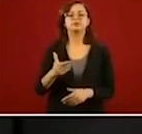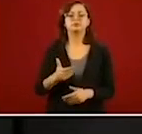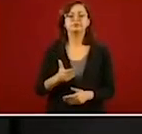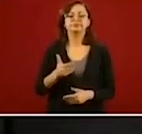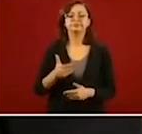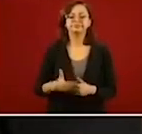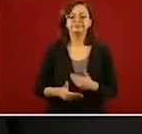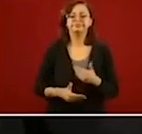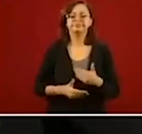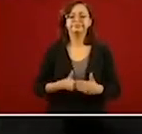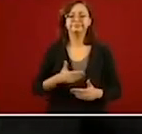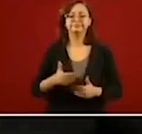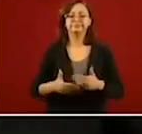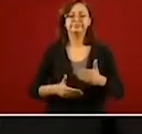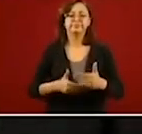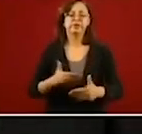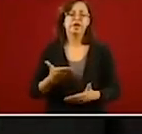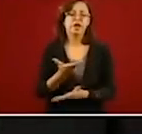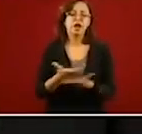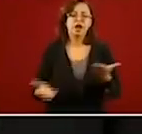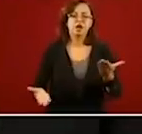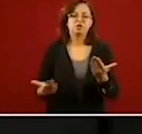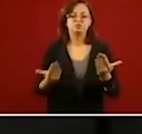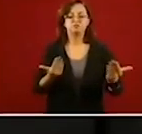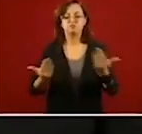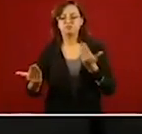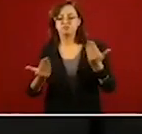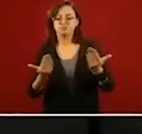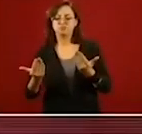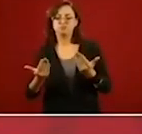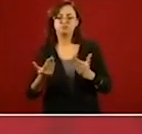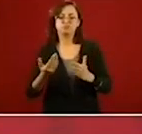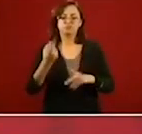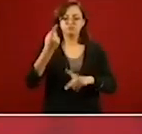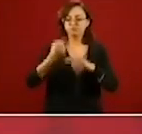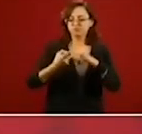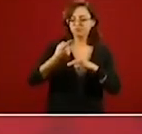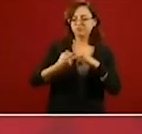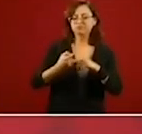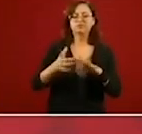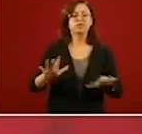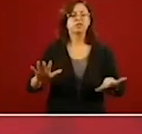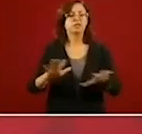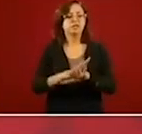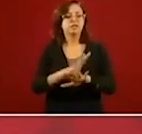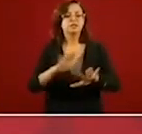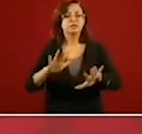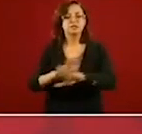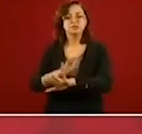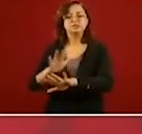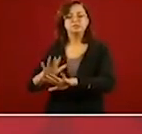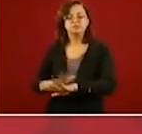los parámetros para medir sí